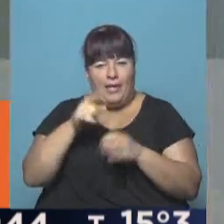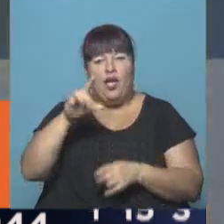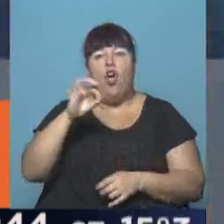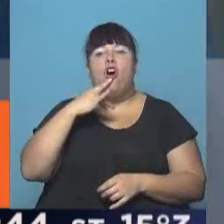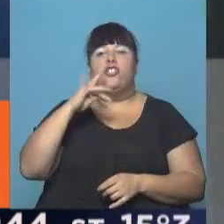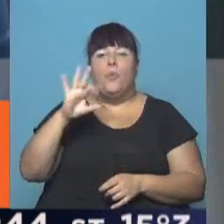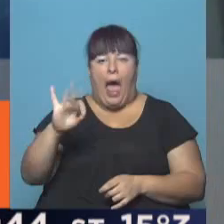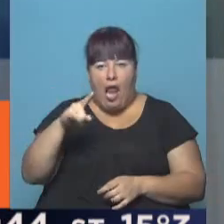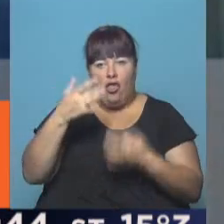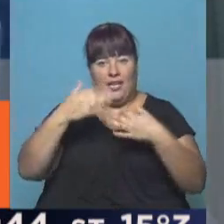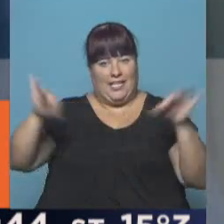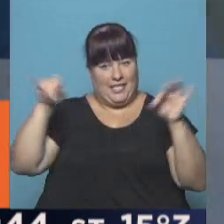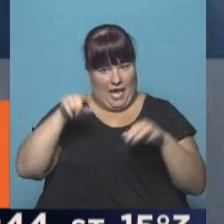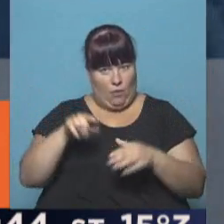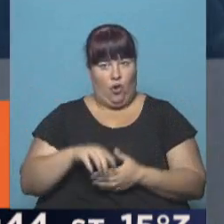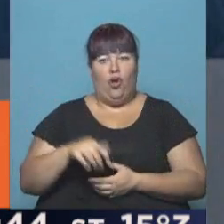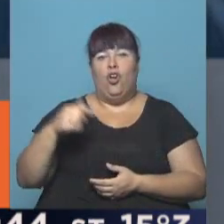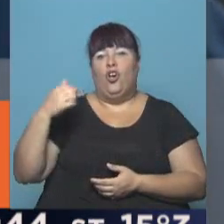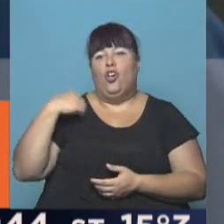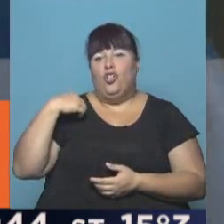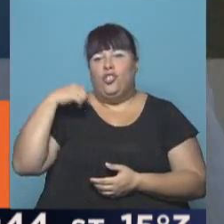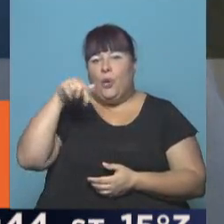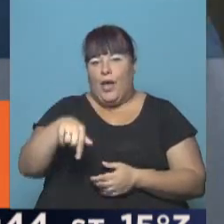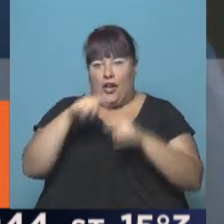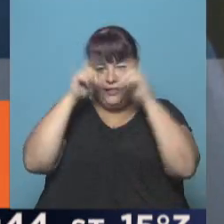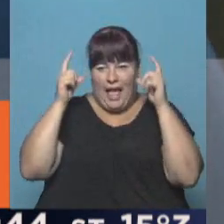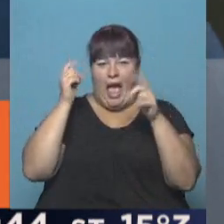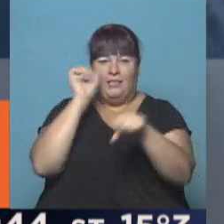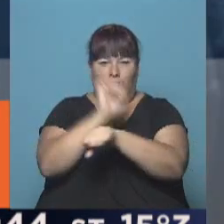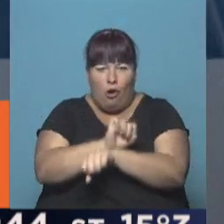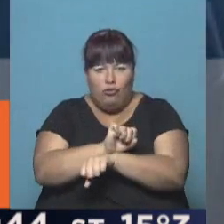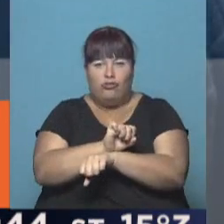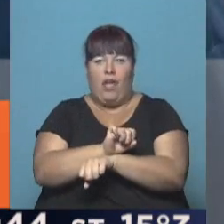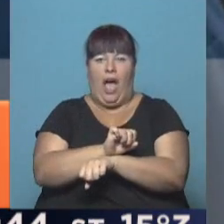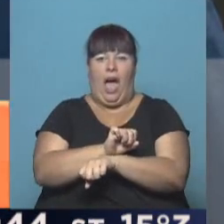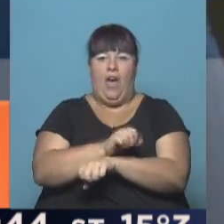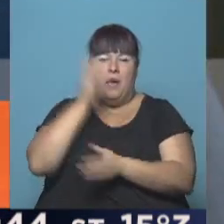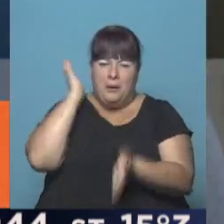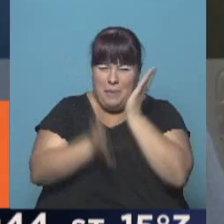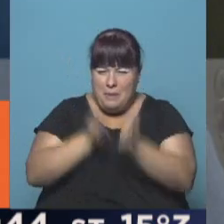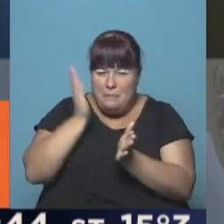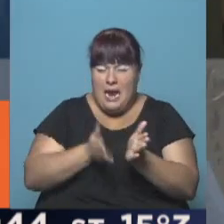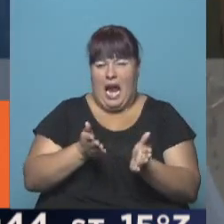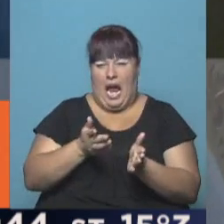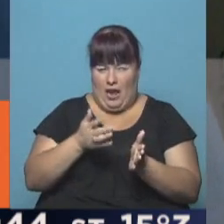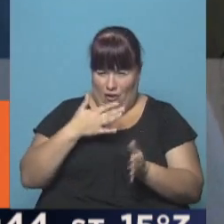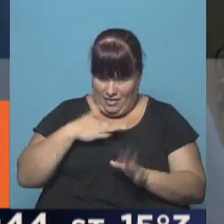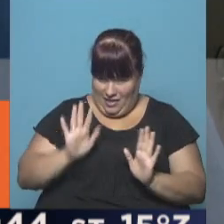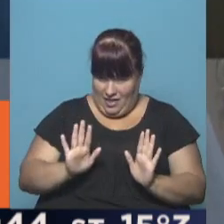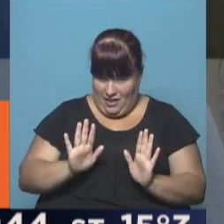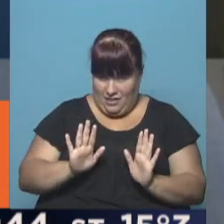Abono, sobreviviente. Yo vengo atabicado, esposado, torturado, a ver si